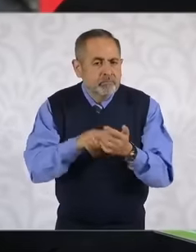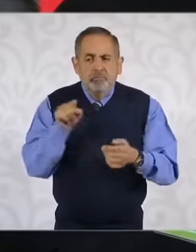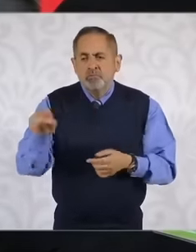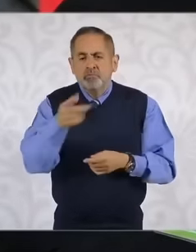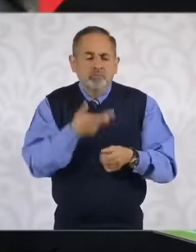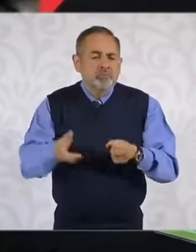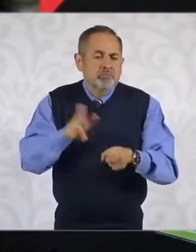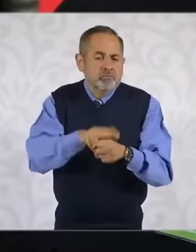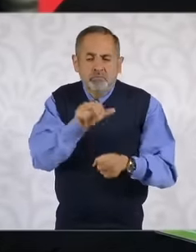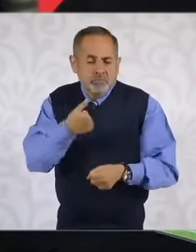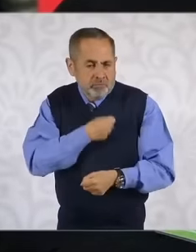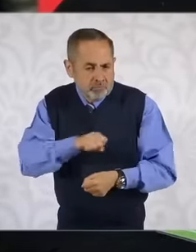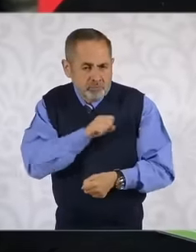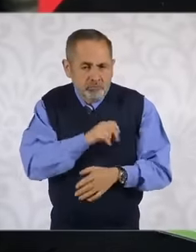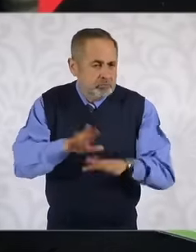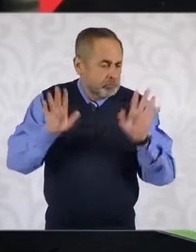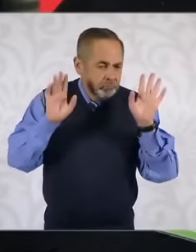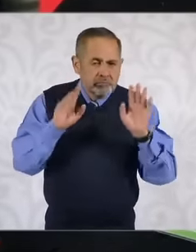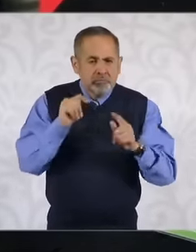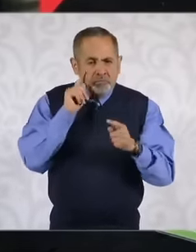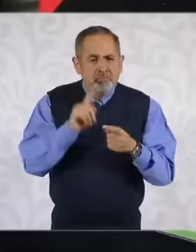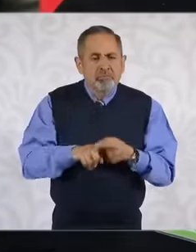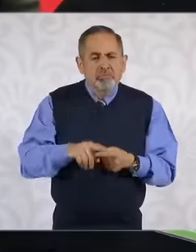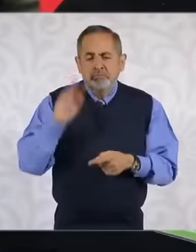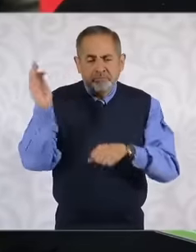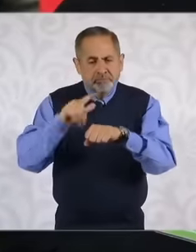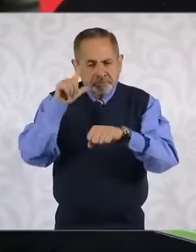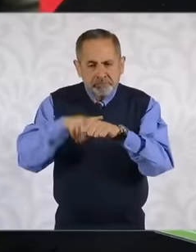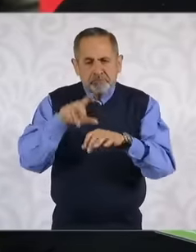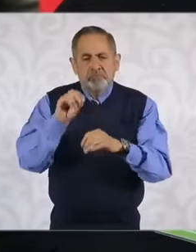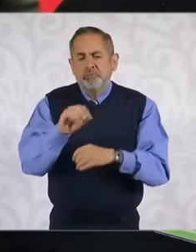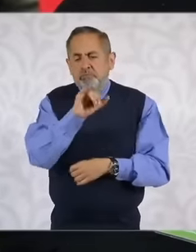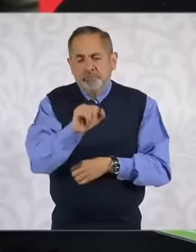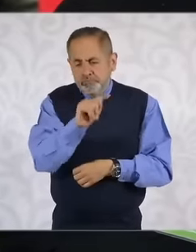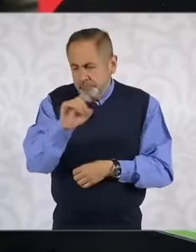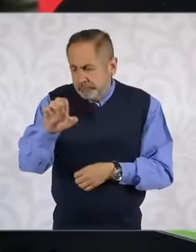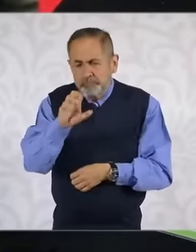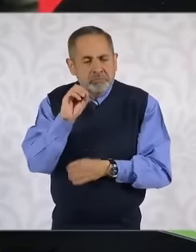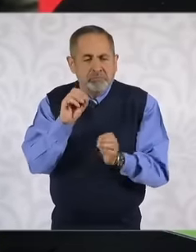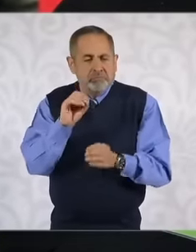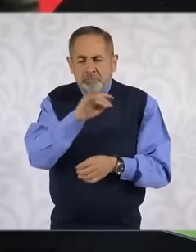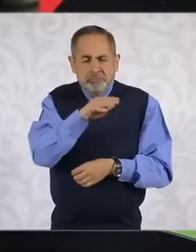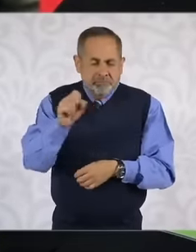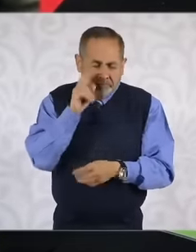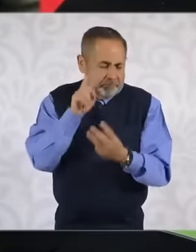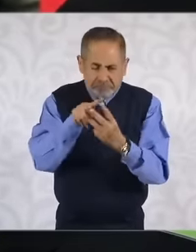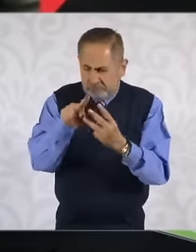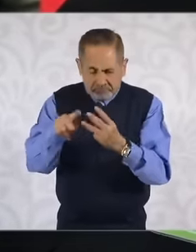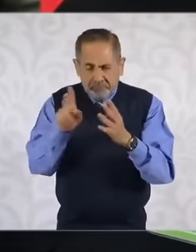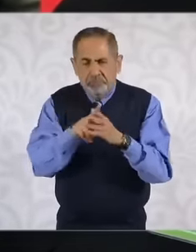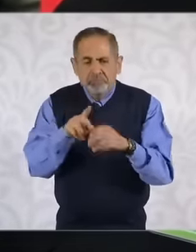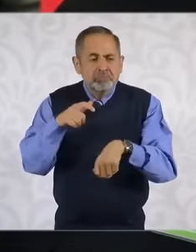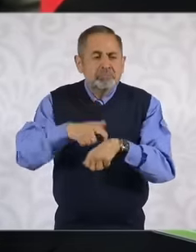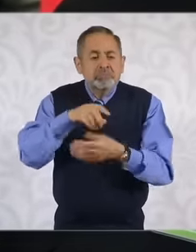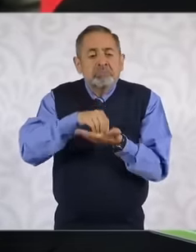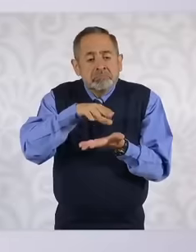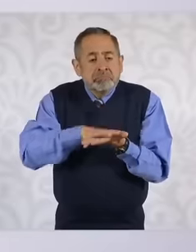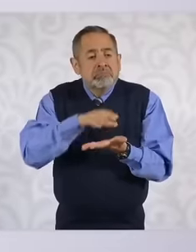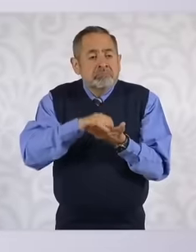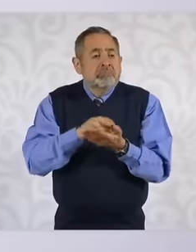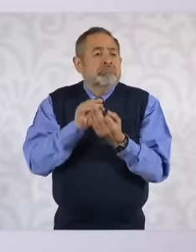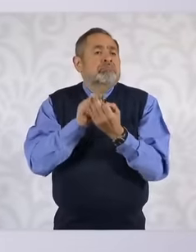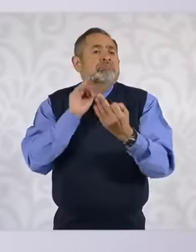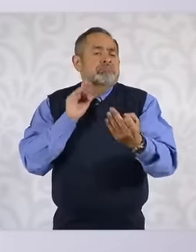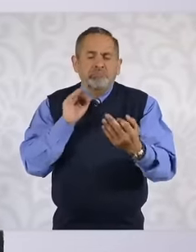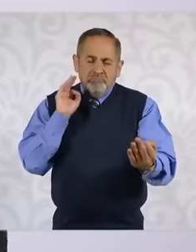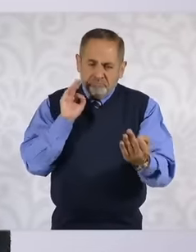pública, hablemos de la Secretaría de Salud Federal o del ISSSTE o del Seguro Social. No sé qué panorama tiene usted al respecto.